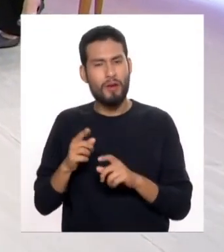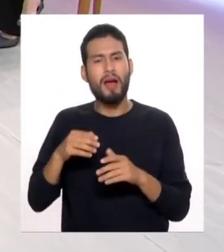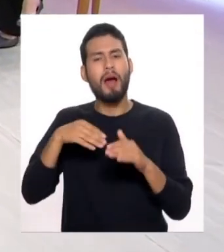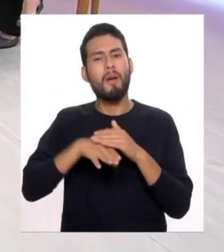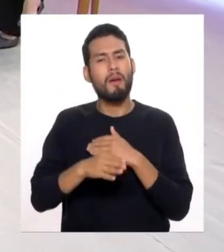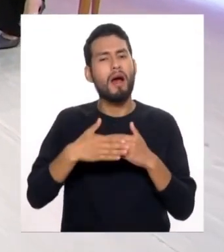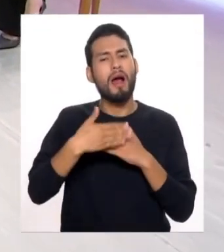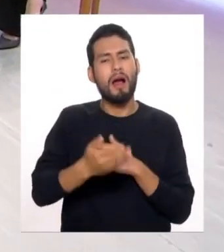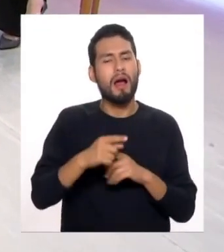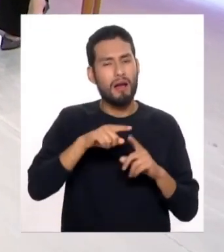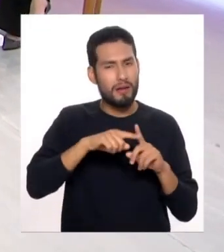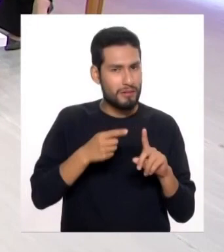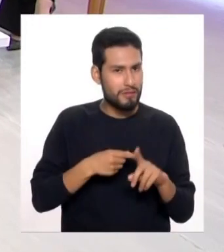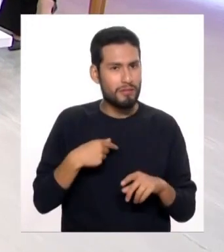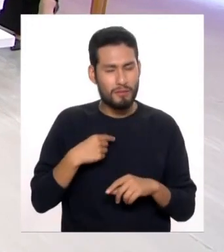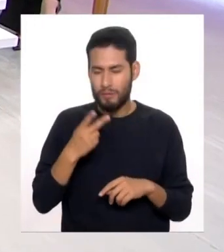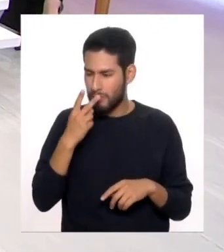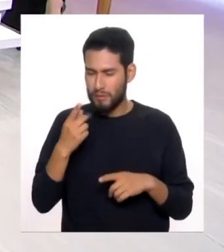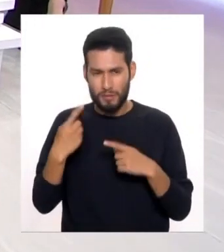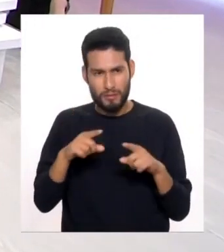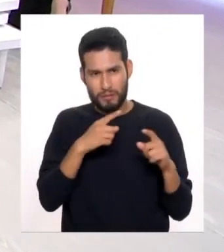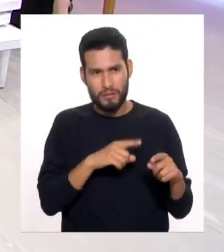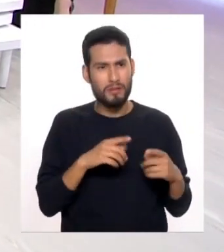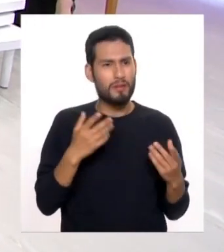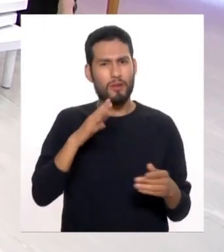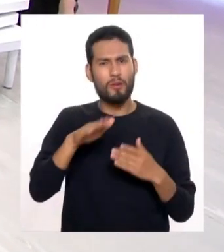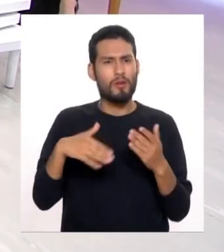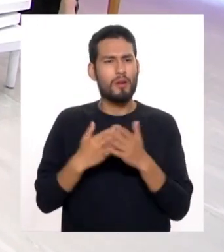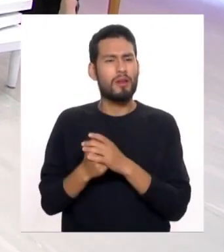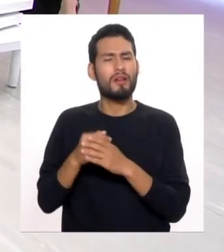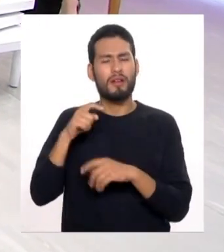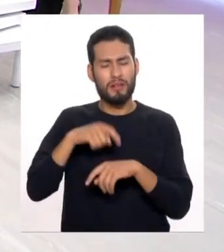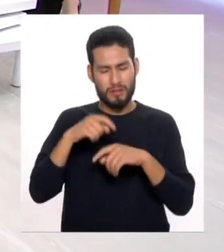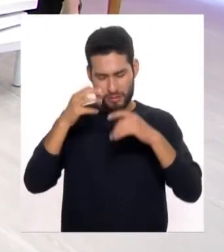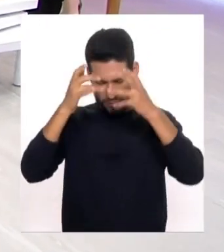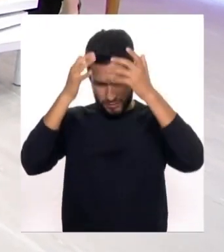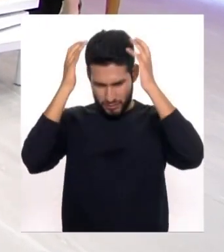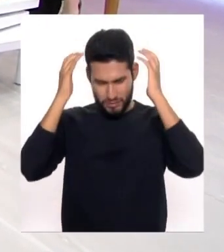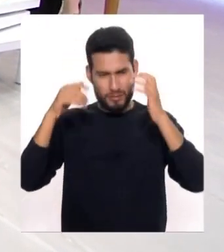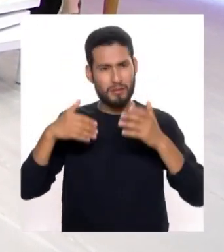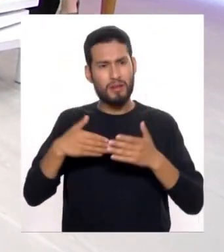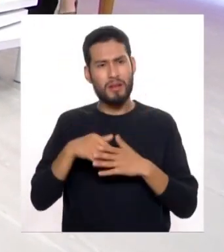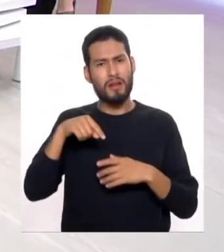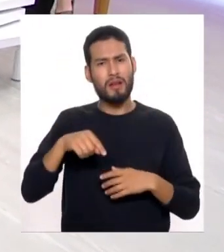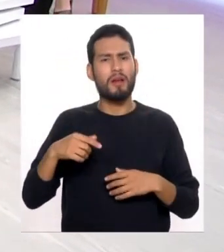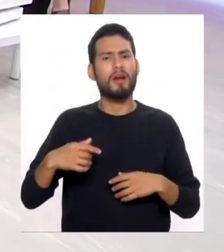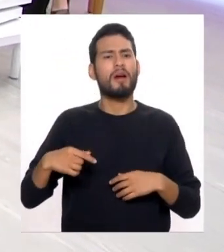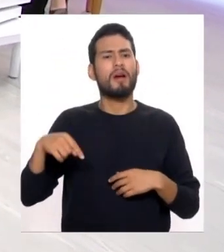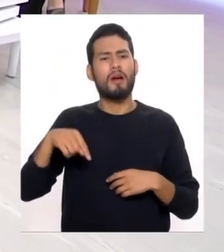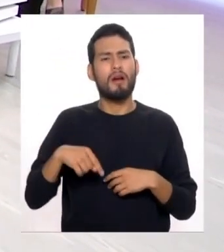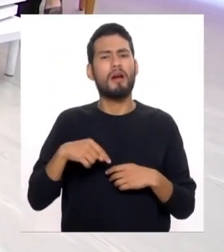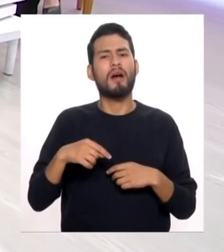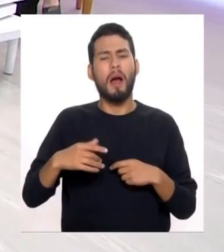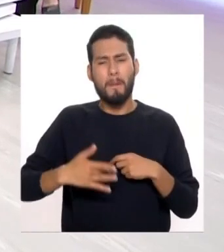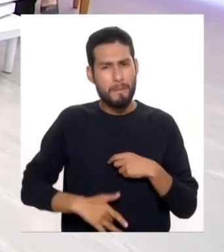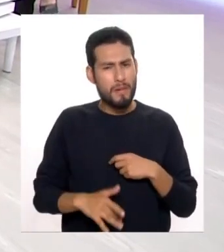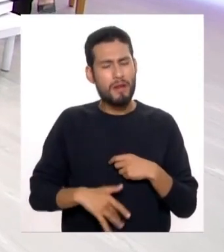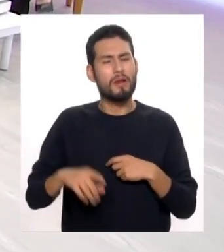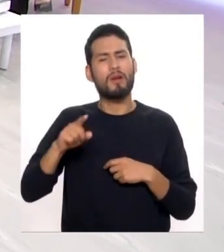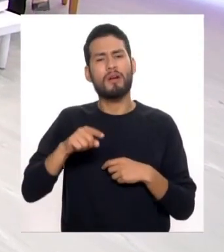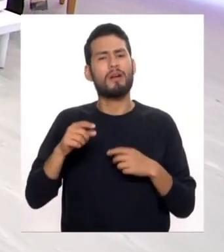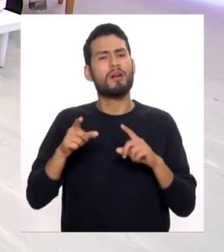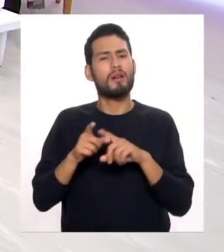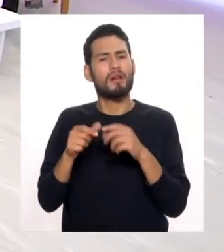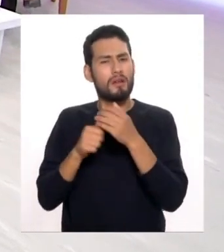serie de implicancias en toda la secuela neurológica, tanto de la vejiga como del recto en estos niños.